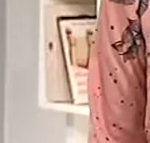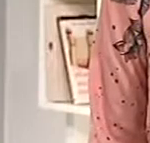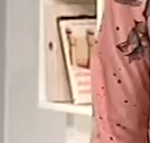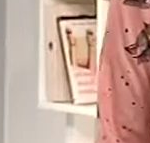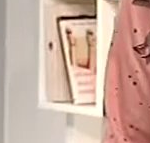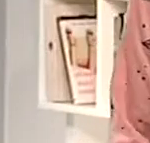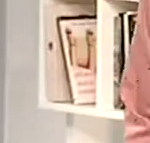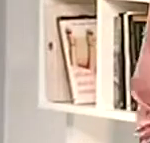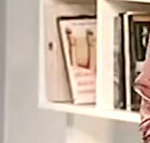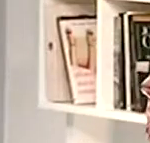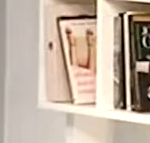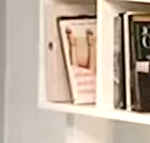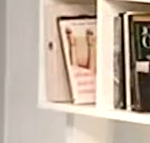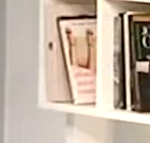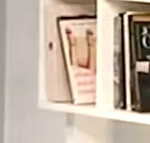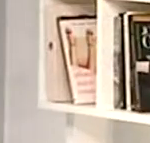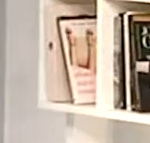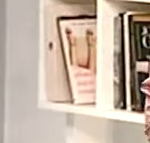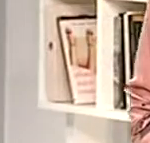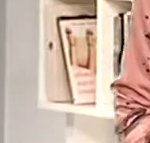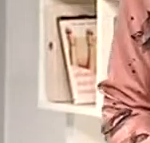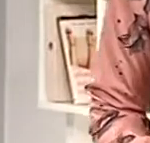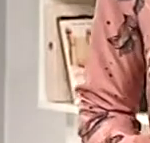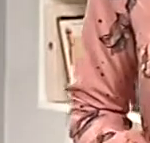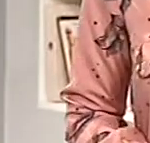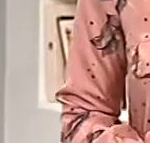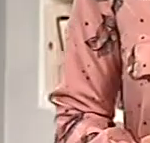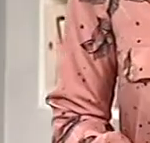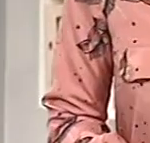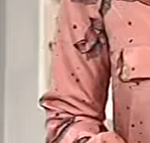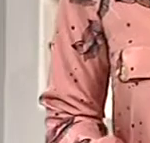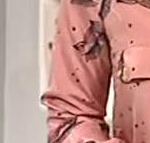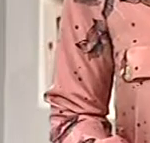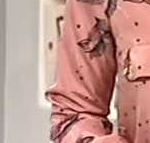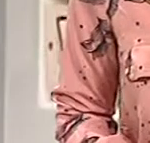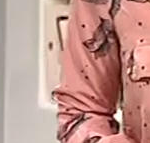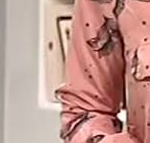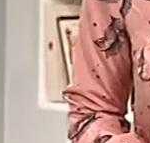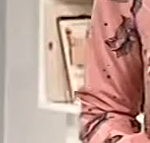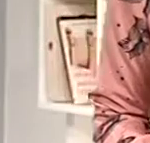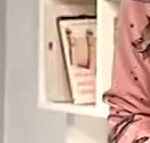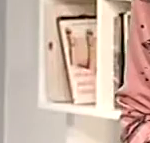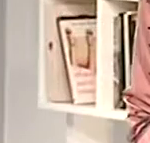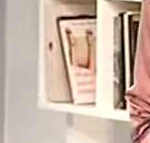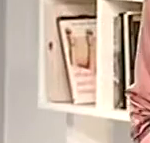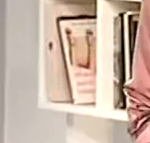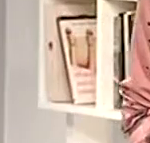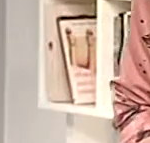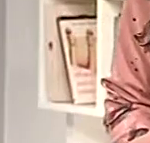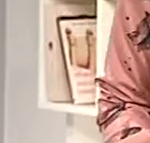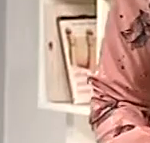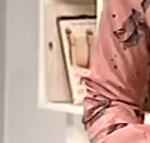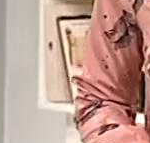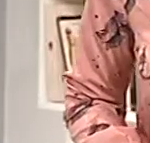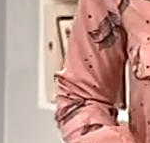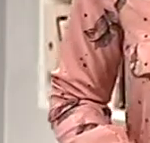sus agresores. Junto a Ana María Mizrahi, en nuestro living, en la entrevista central, vamos a recibir a Beatriz Ramírez,